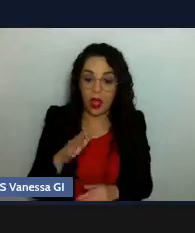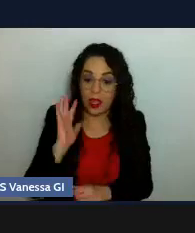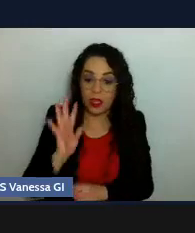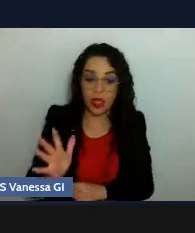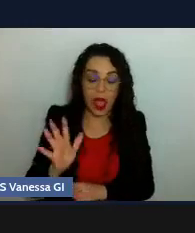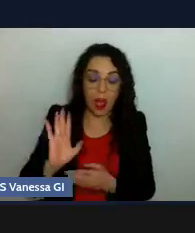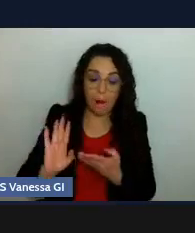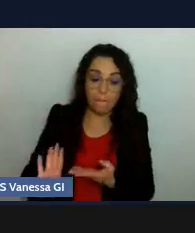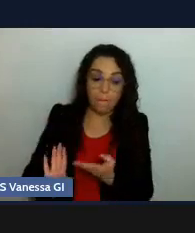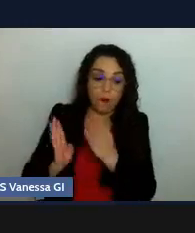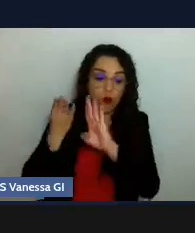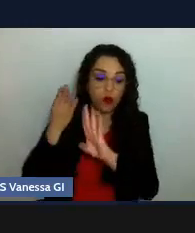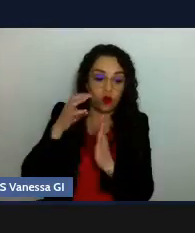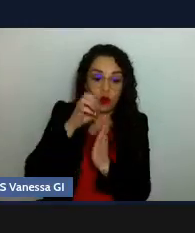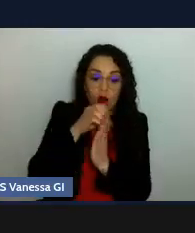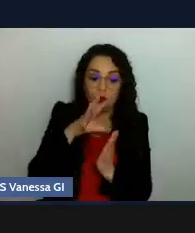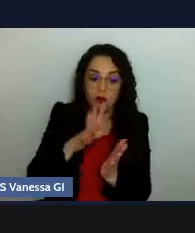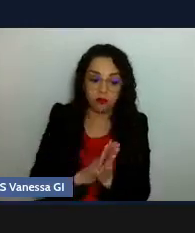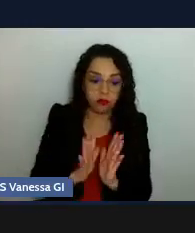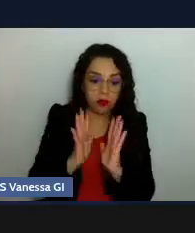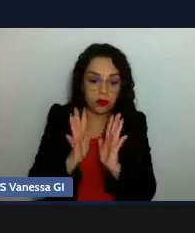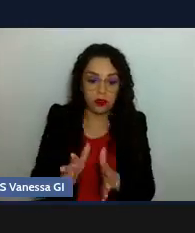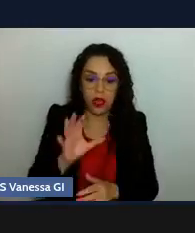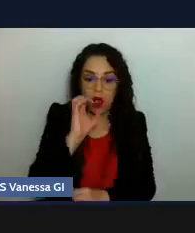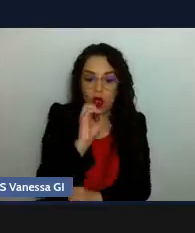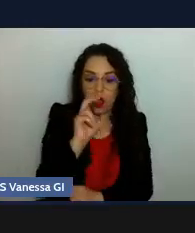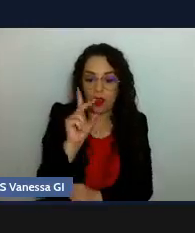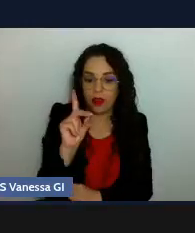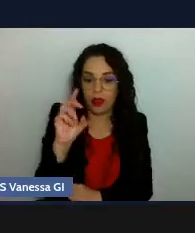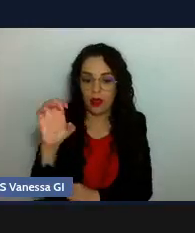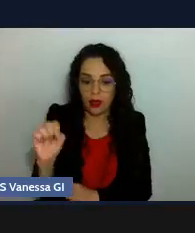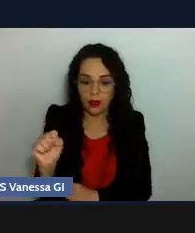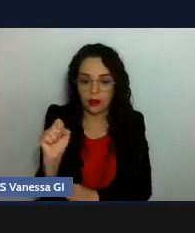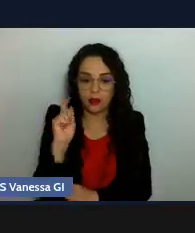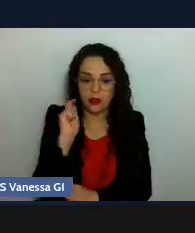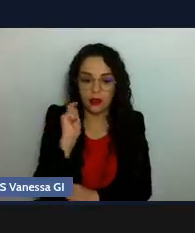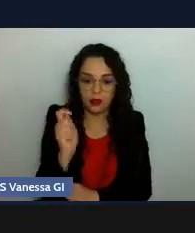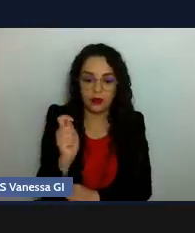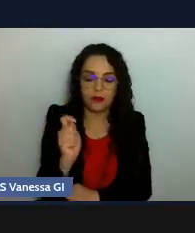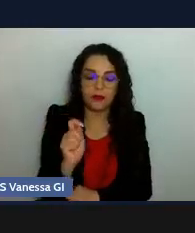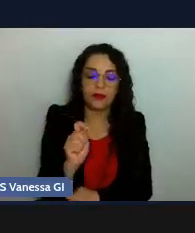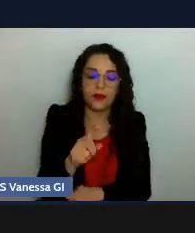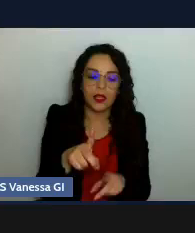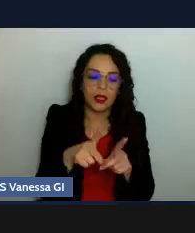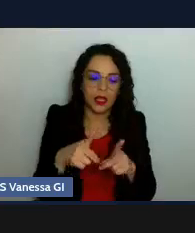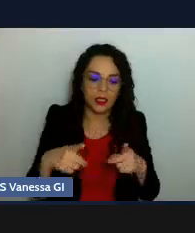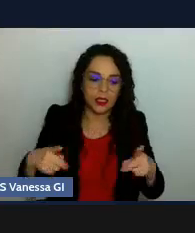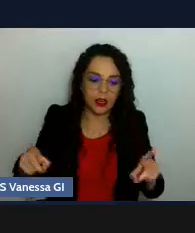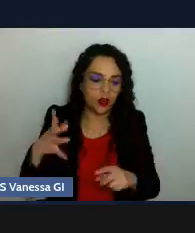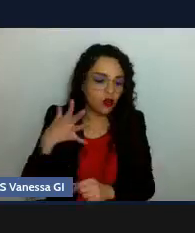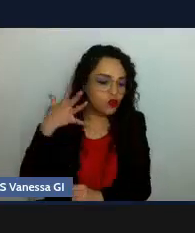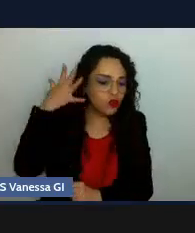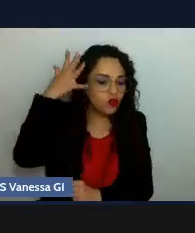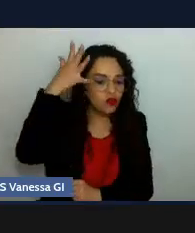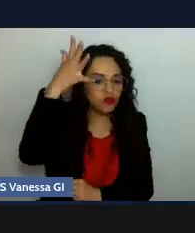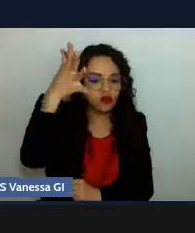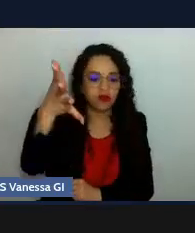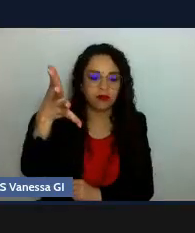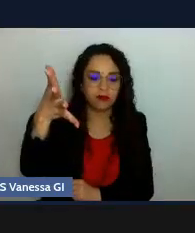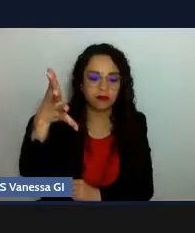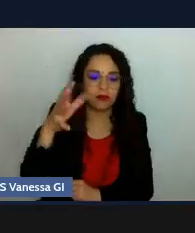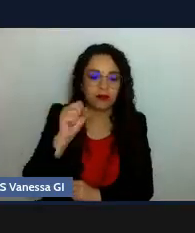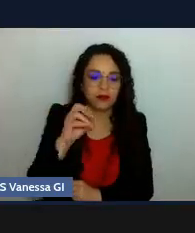llama los ODS, que son los Objetivos de Desarrollo Sostenible, que se dividen en